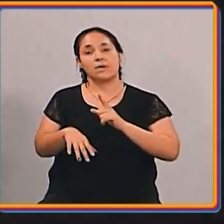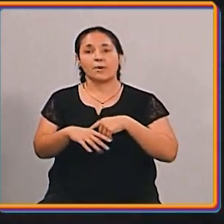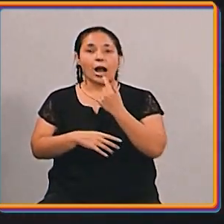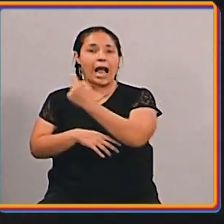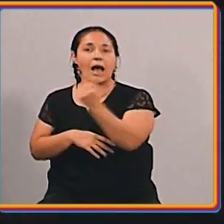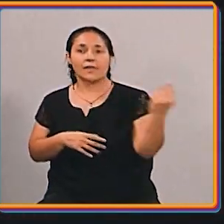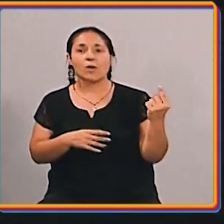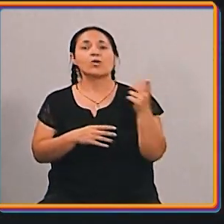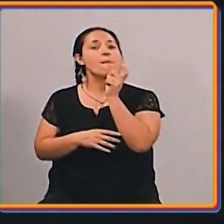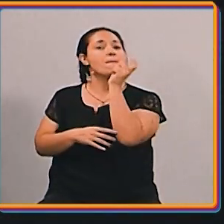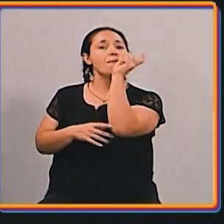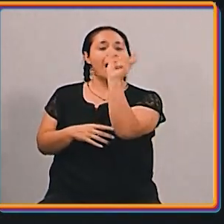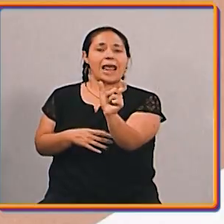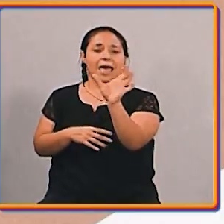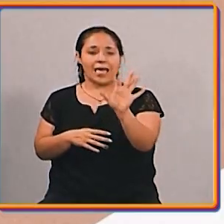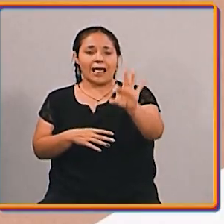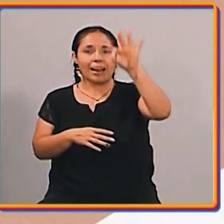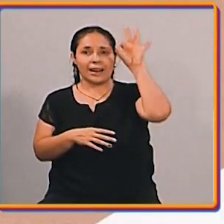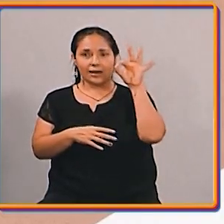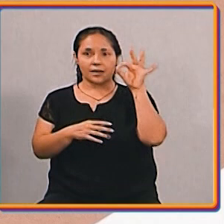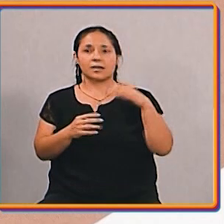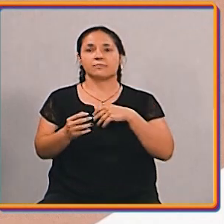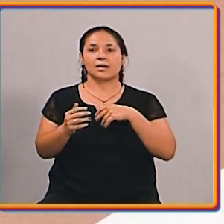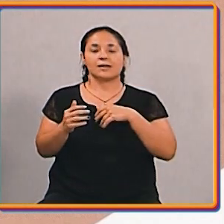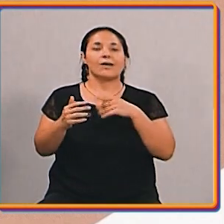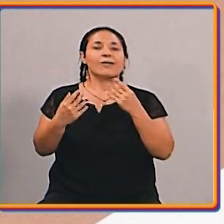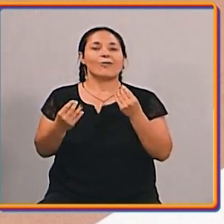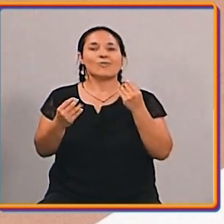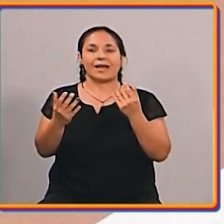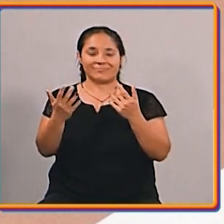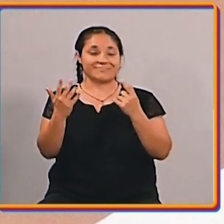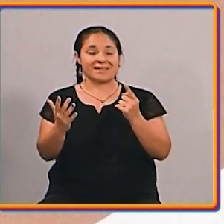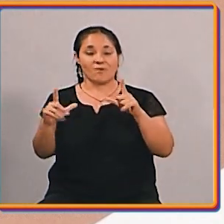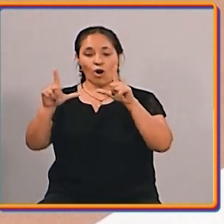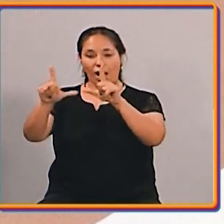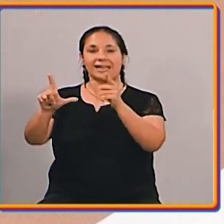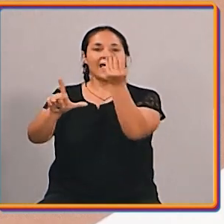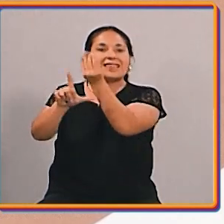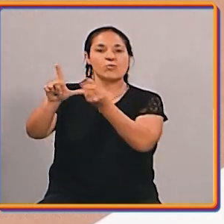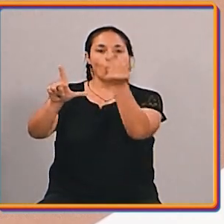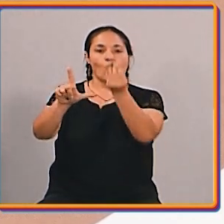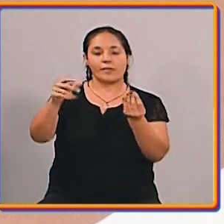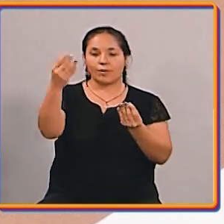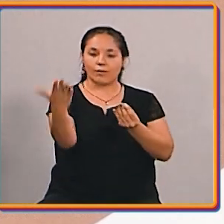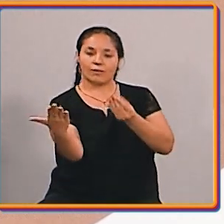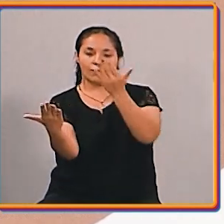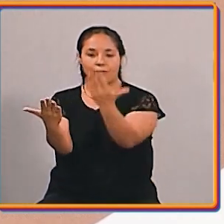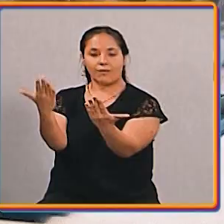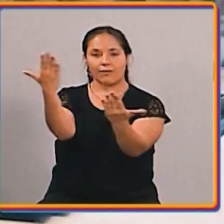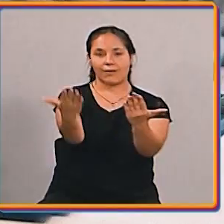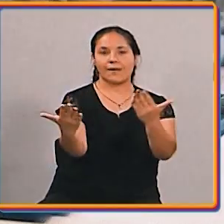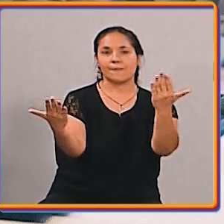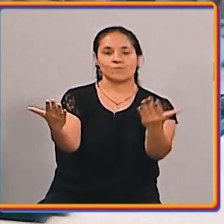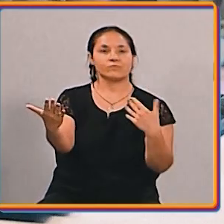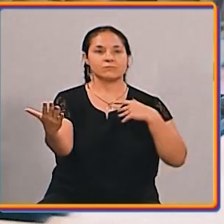cada participante elegirá palabras que luego debe representar a partir de unas cartas con dibujos surrealistas. Si el